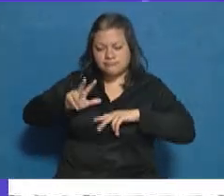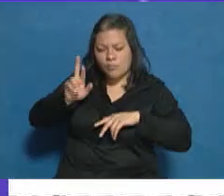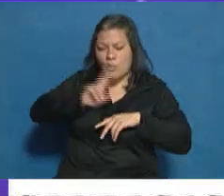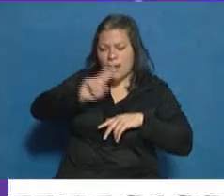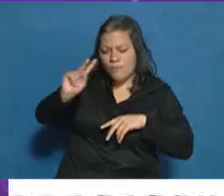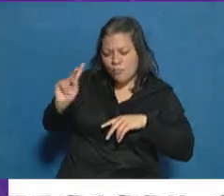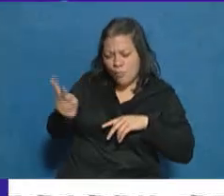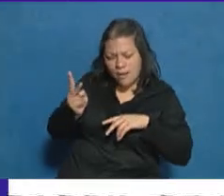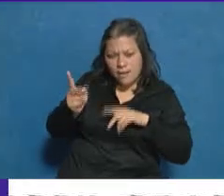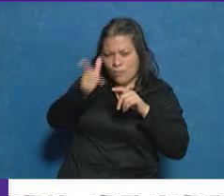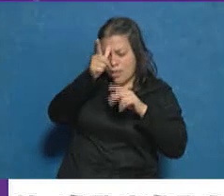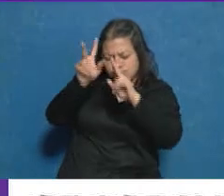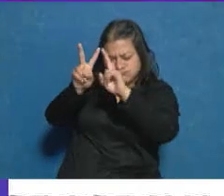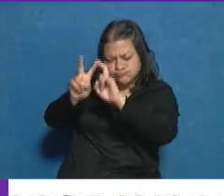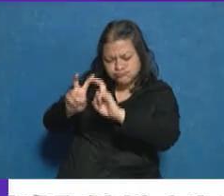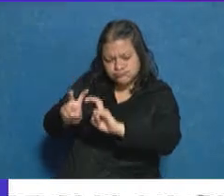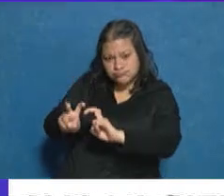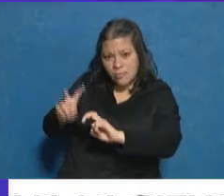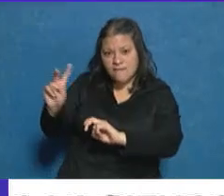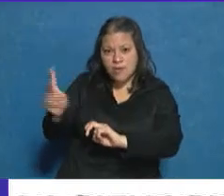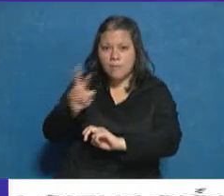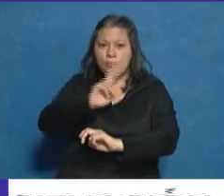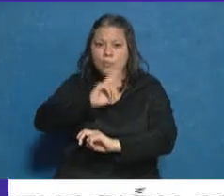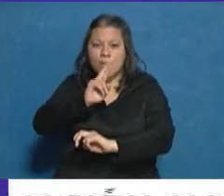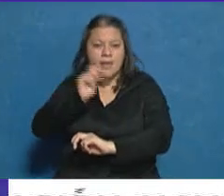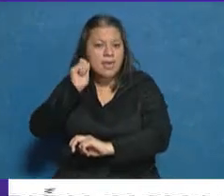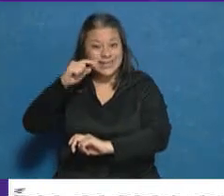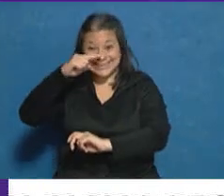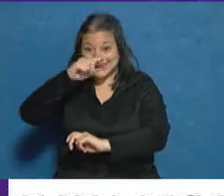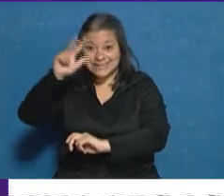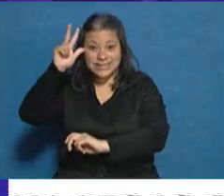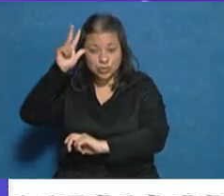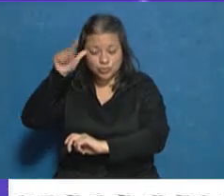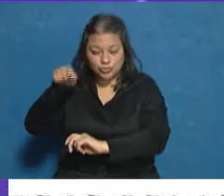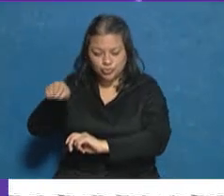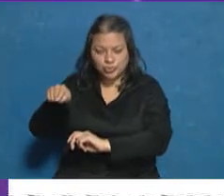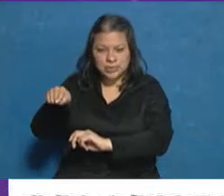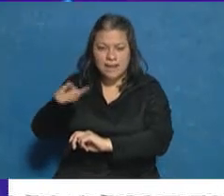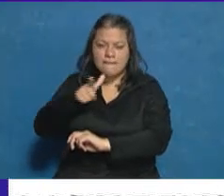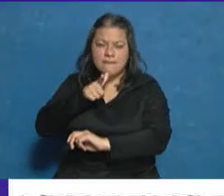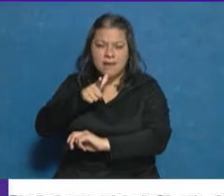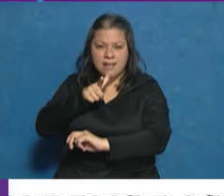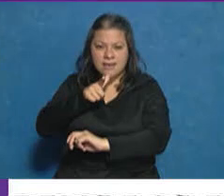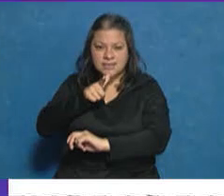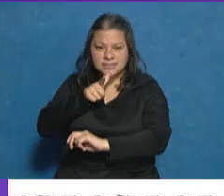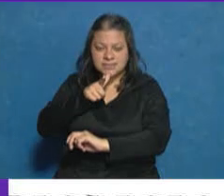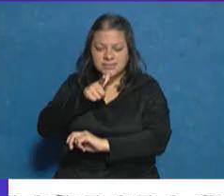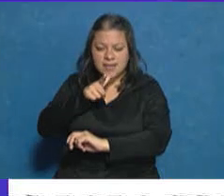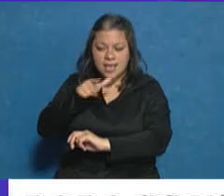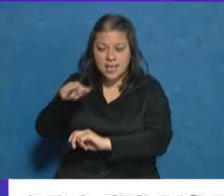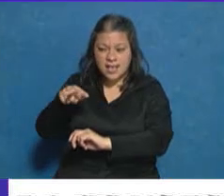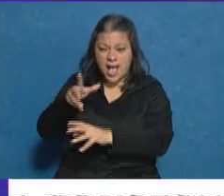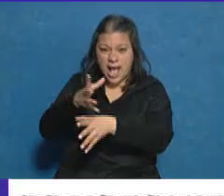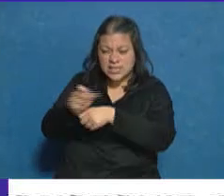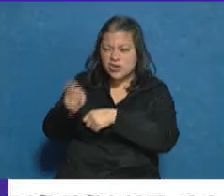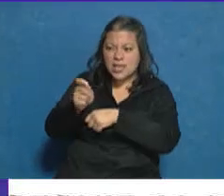La investigación en torno al fallecimiento de esta mujer de 78 años que aparentemente habría sido asesinada por